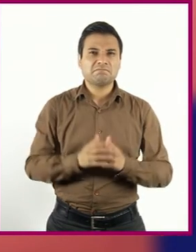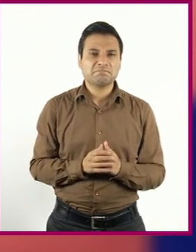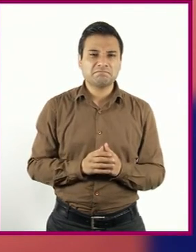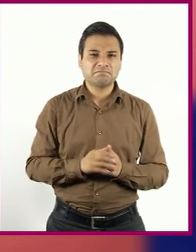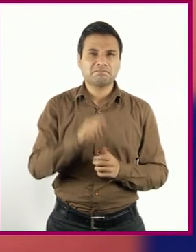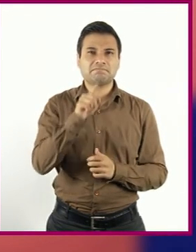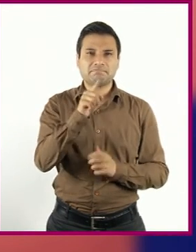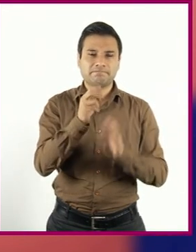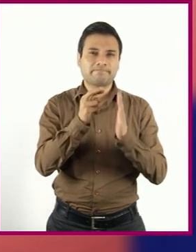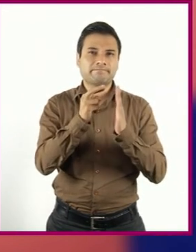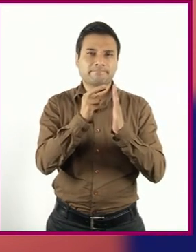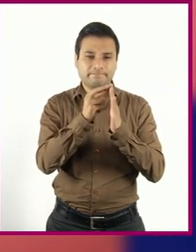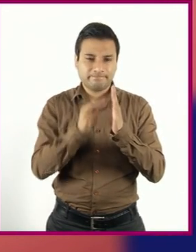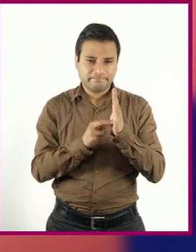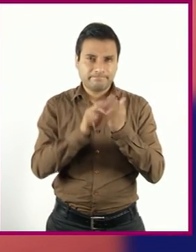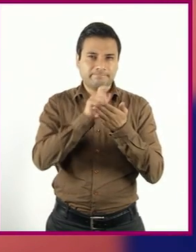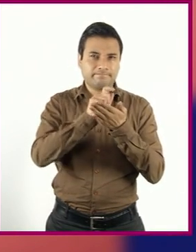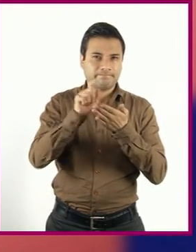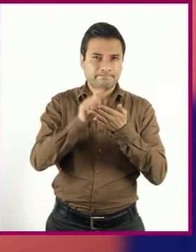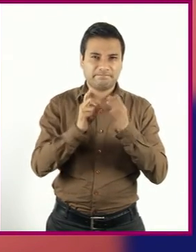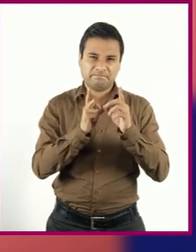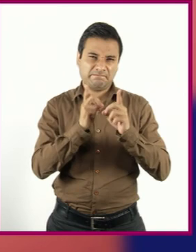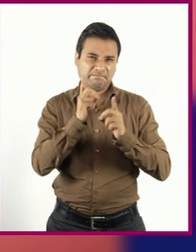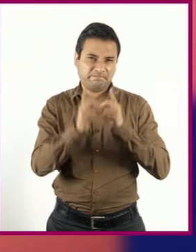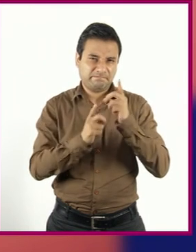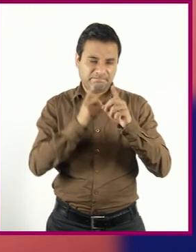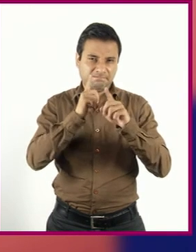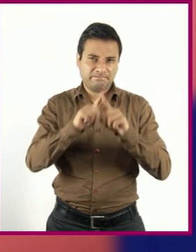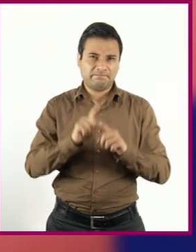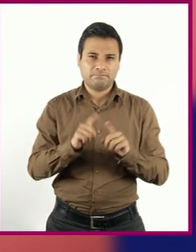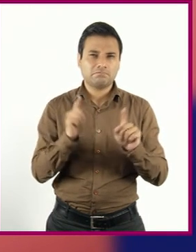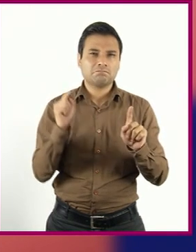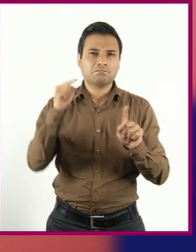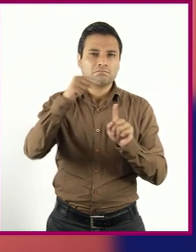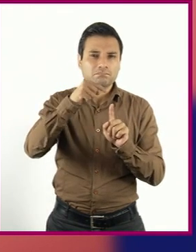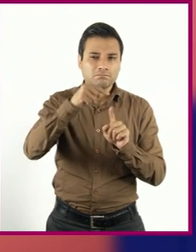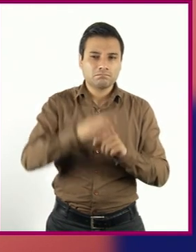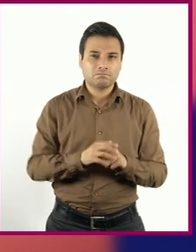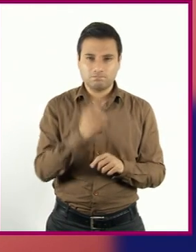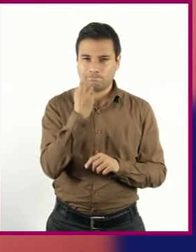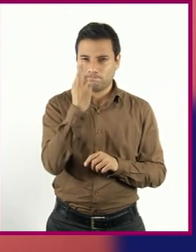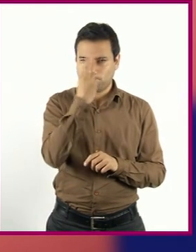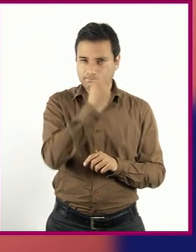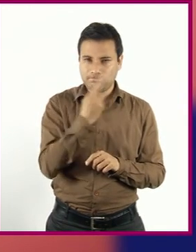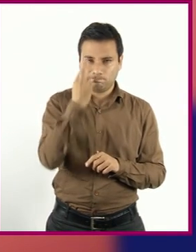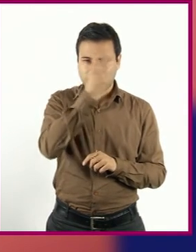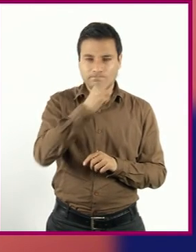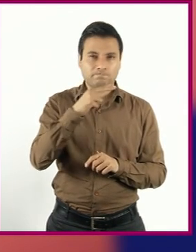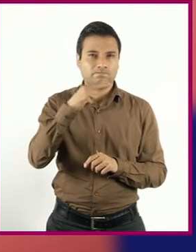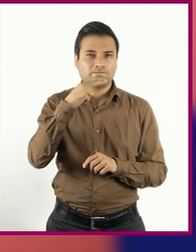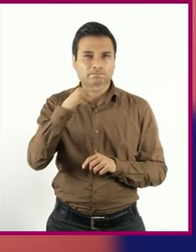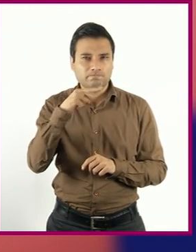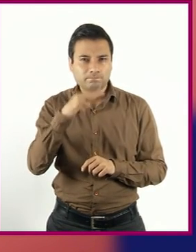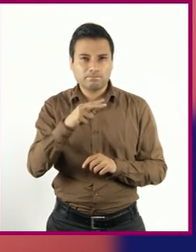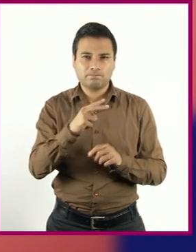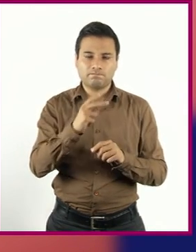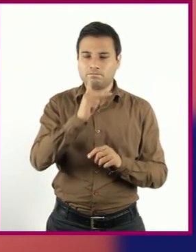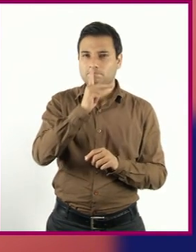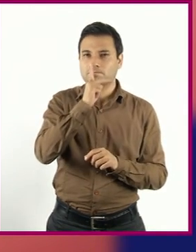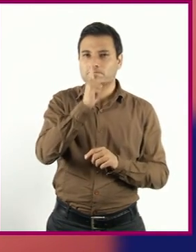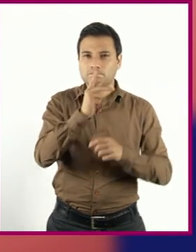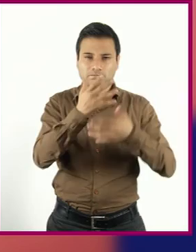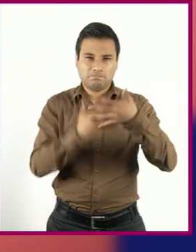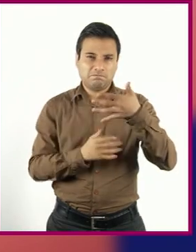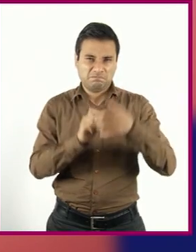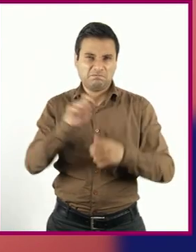escribe reglamentos de diversas actividades deportivas con el propósito de revisar uso de verbos, vocabulario especializado y